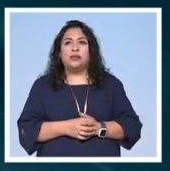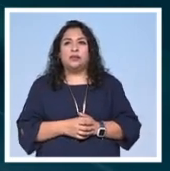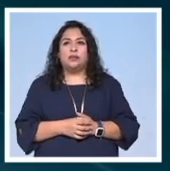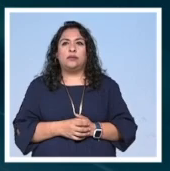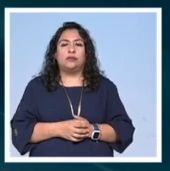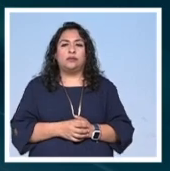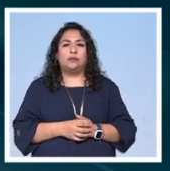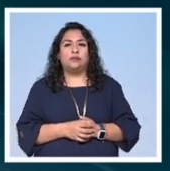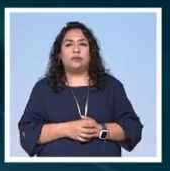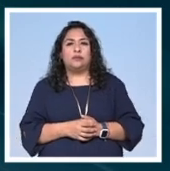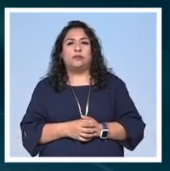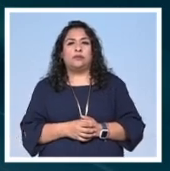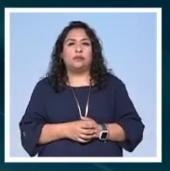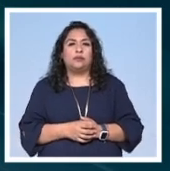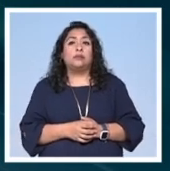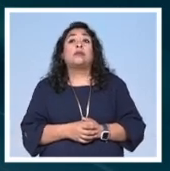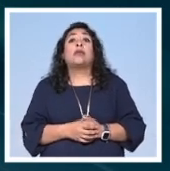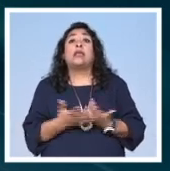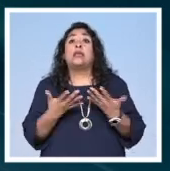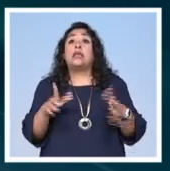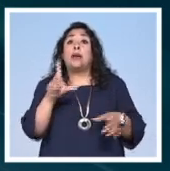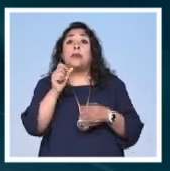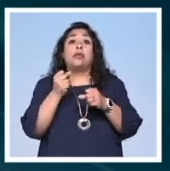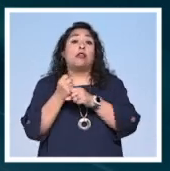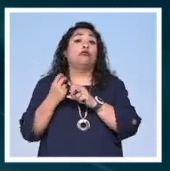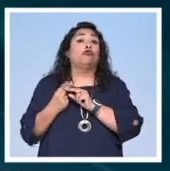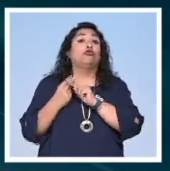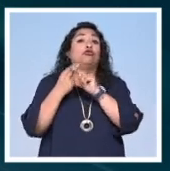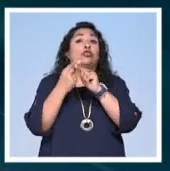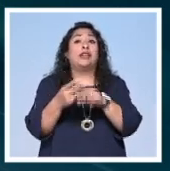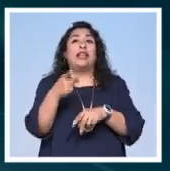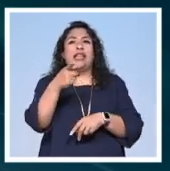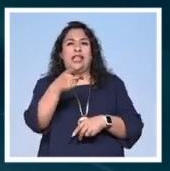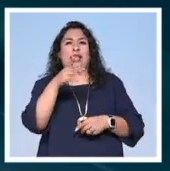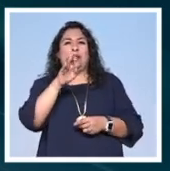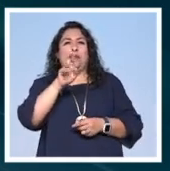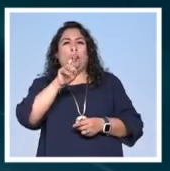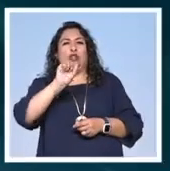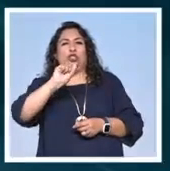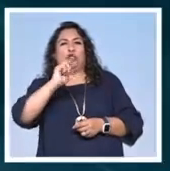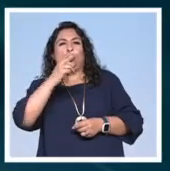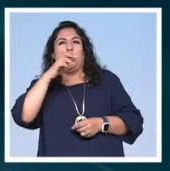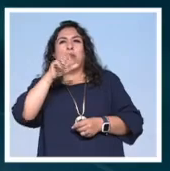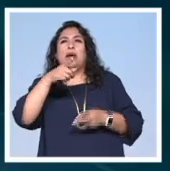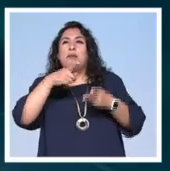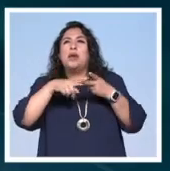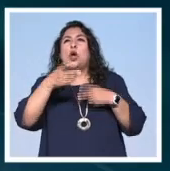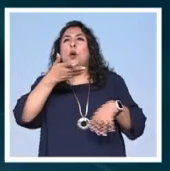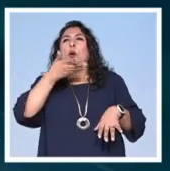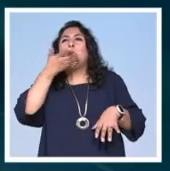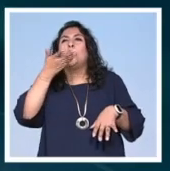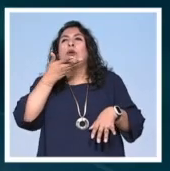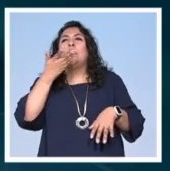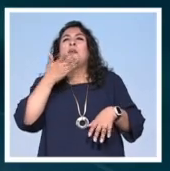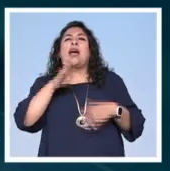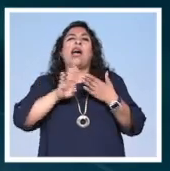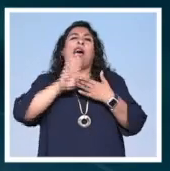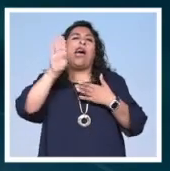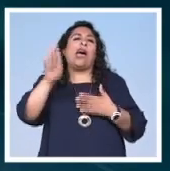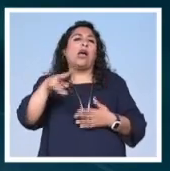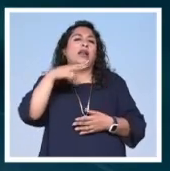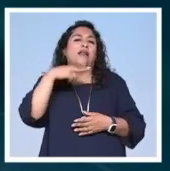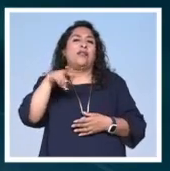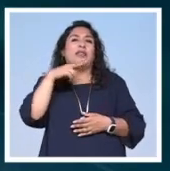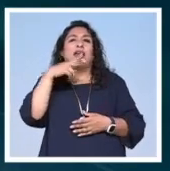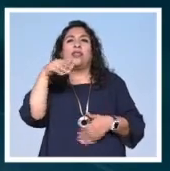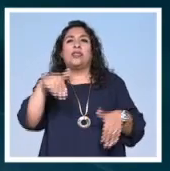compartir sí o no Ya son 20 años de que el maestro bor scheman inició la tradición de los antinavideños en el